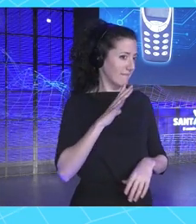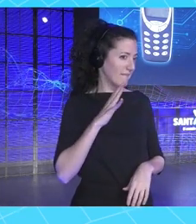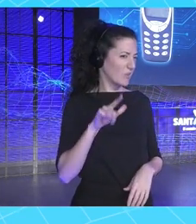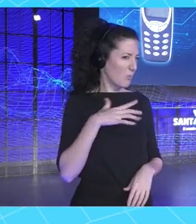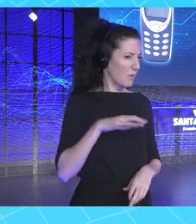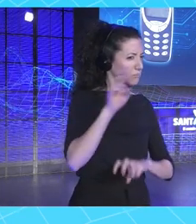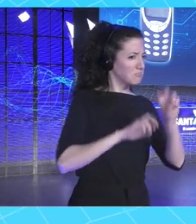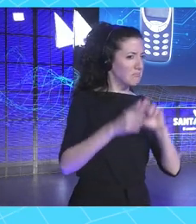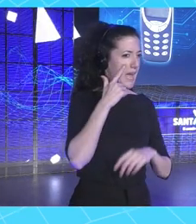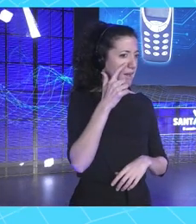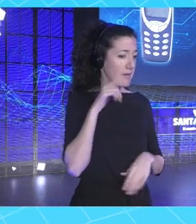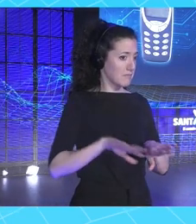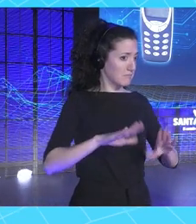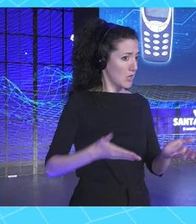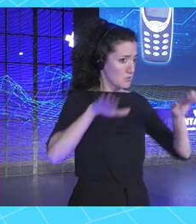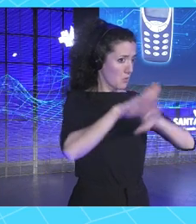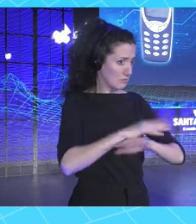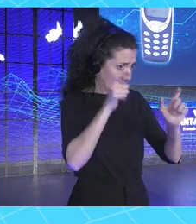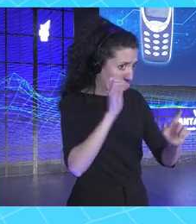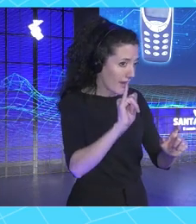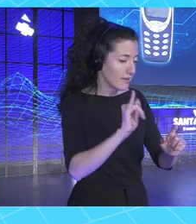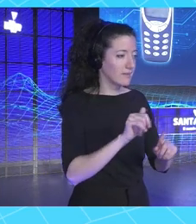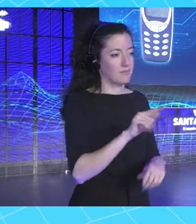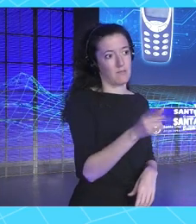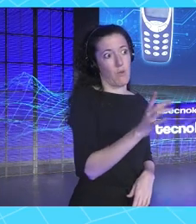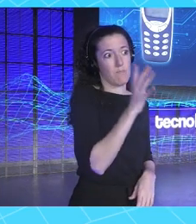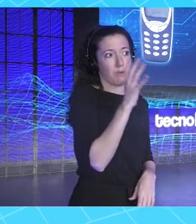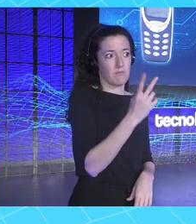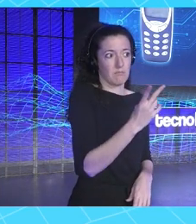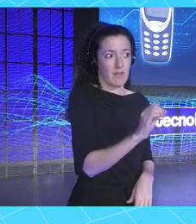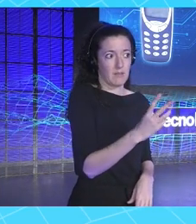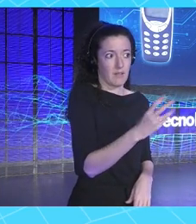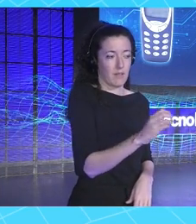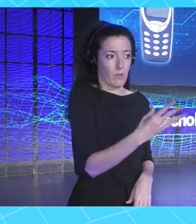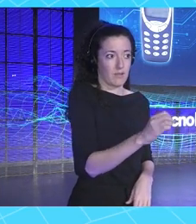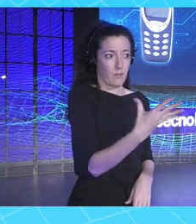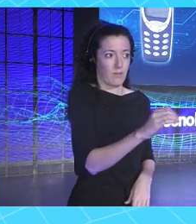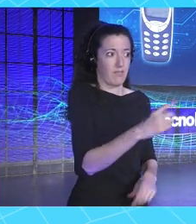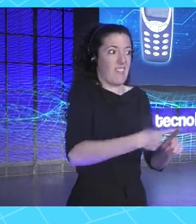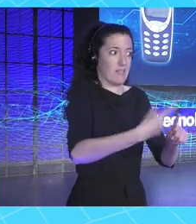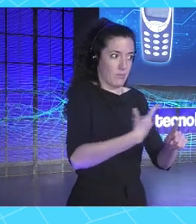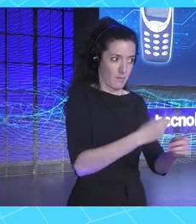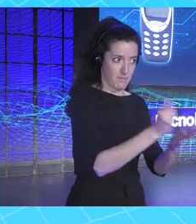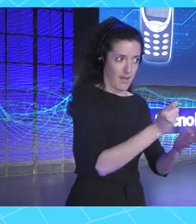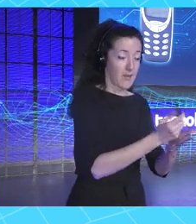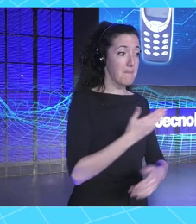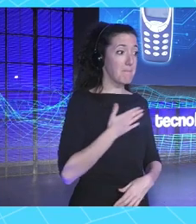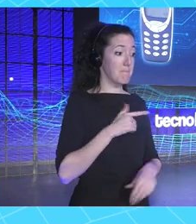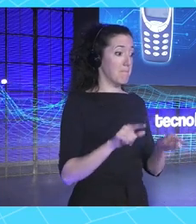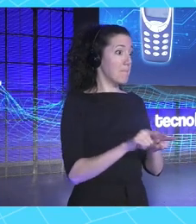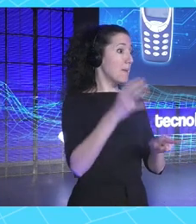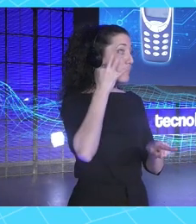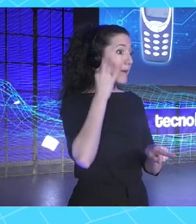mesilla de noche esos WhatsApps no los recibías porque costaban dinero 20 30 40 50 céntimos mi hermana me envía una frase así